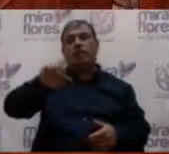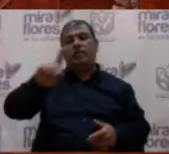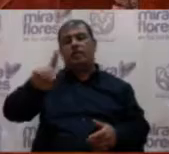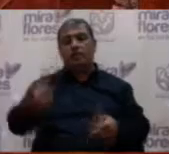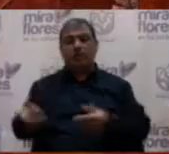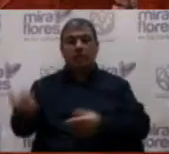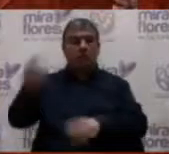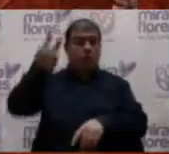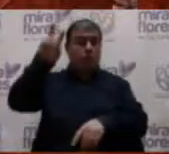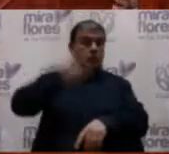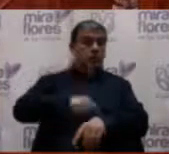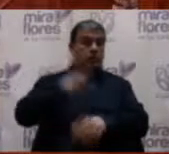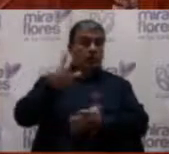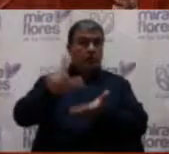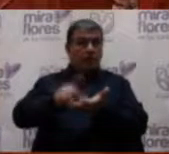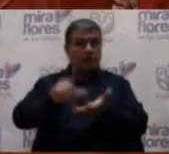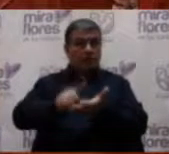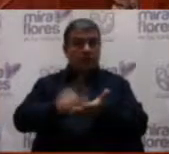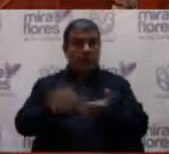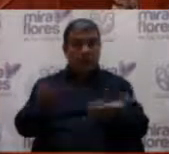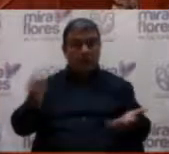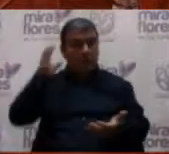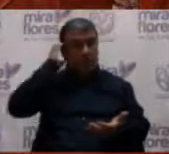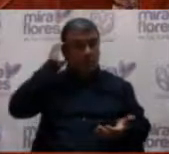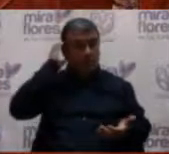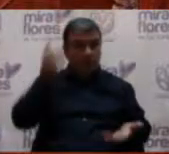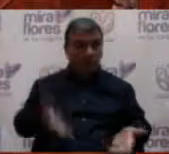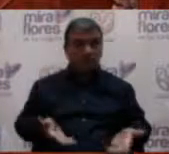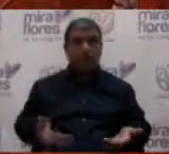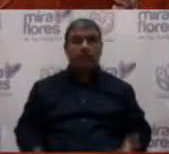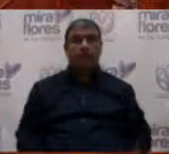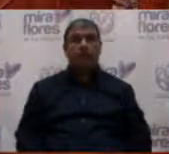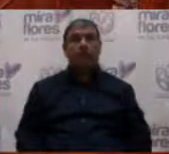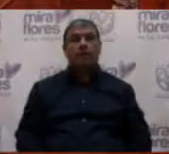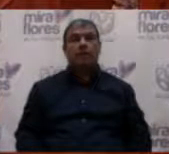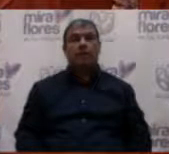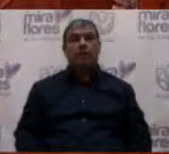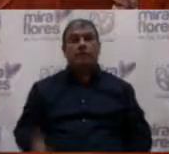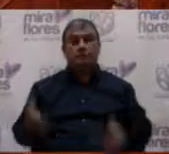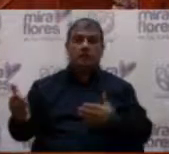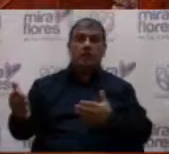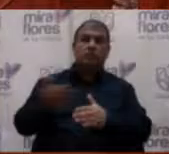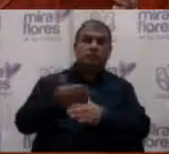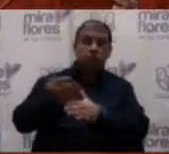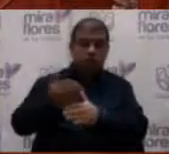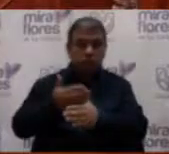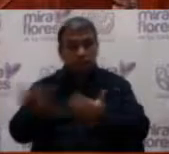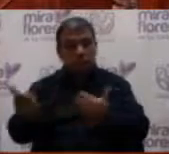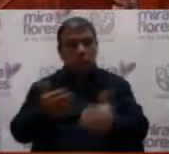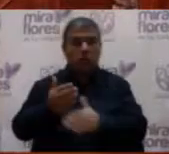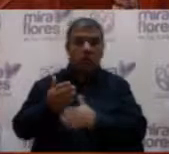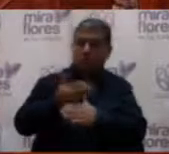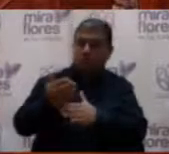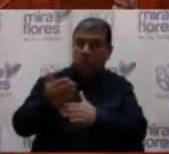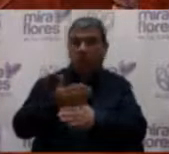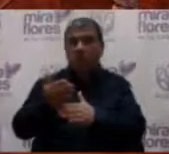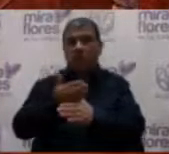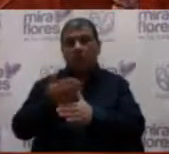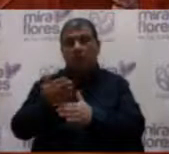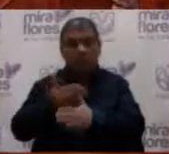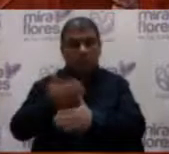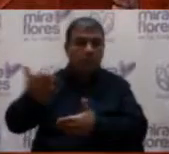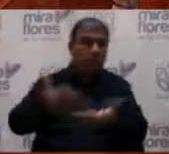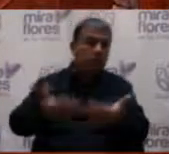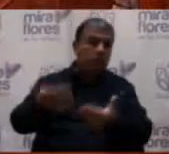de estar hasta dos veces en Lima, concretamente aquí en Miraflores. De esta interacción o intercambio de